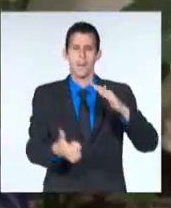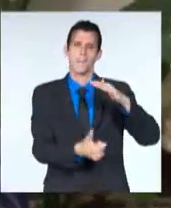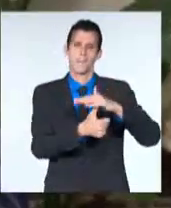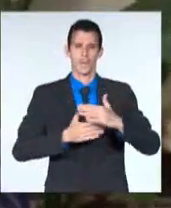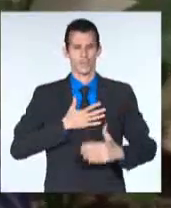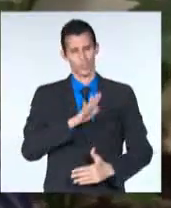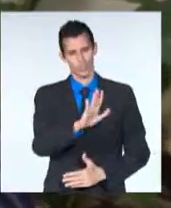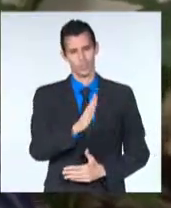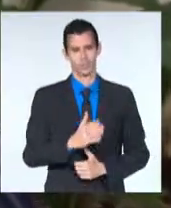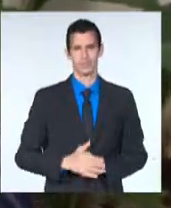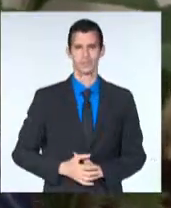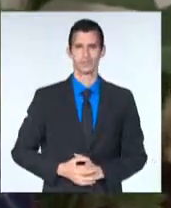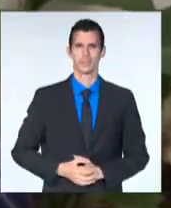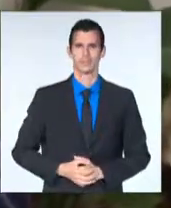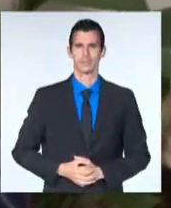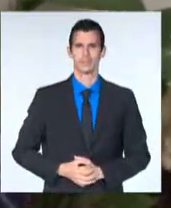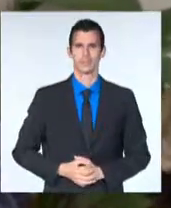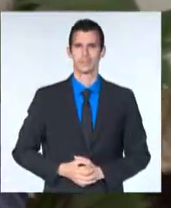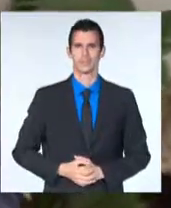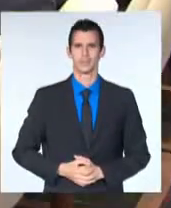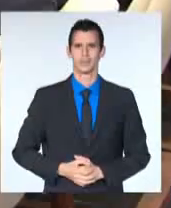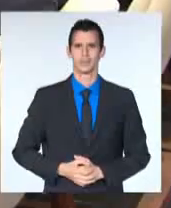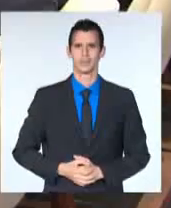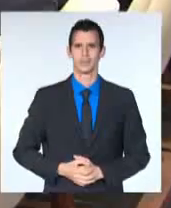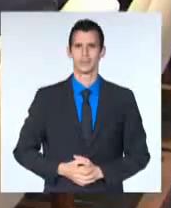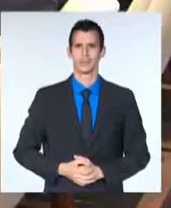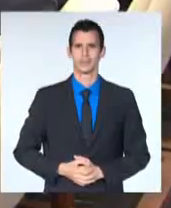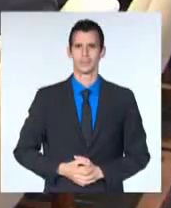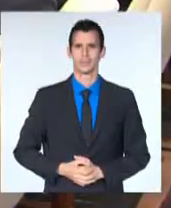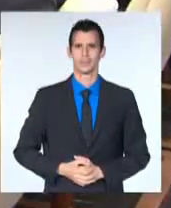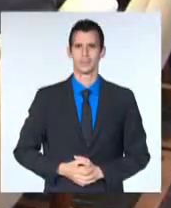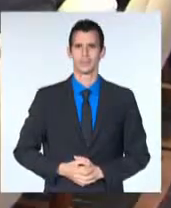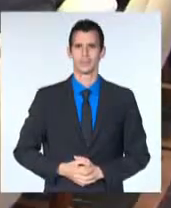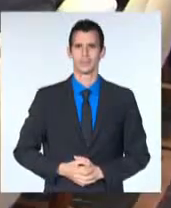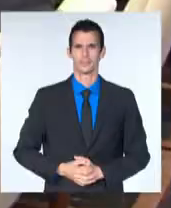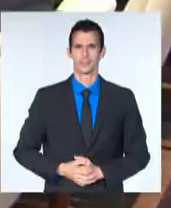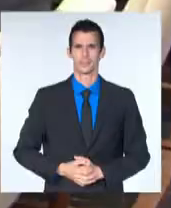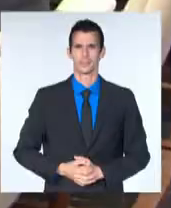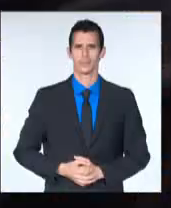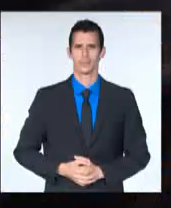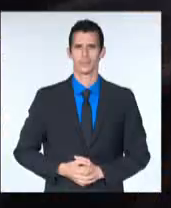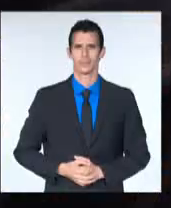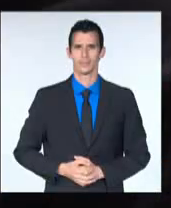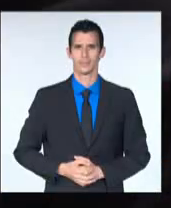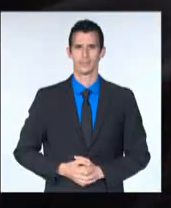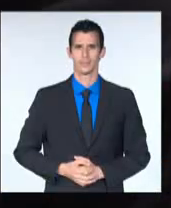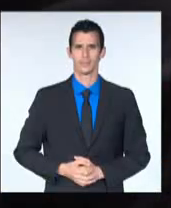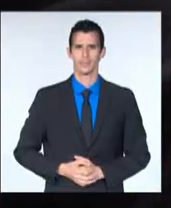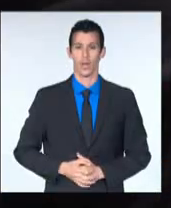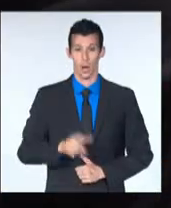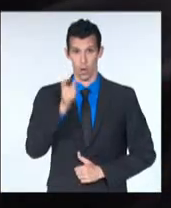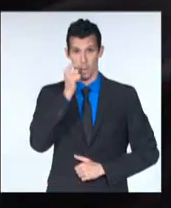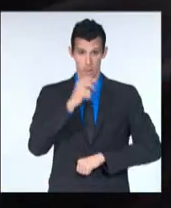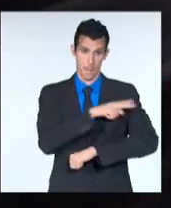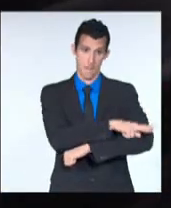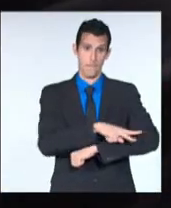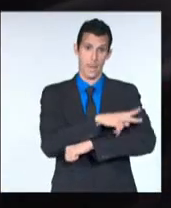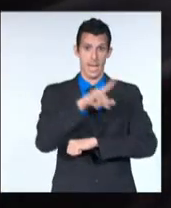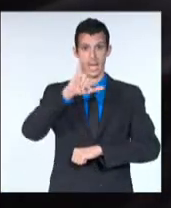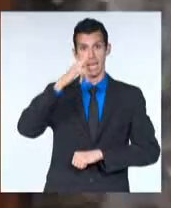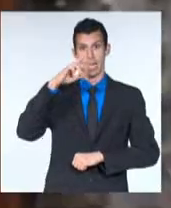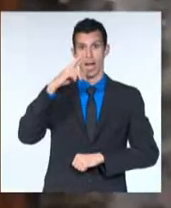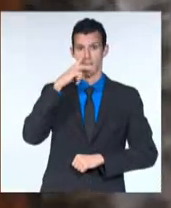e igualmente enviar un saludo afectuoso al presidente Raisi. Por su parte, el vicepresidente iraní agradeció el recibimiento dispensado a su